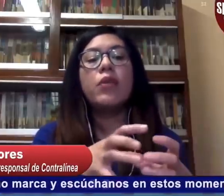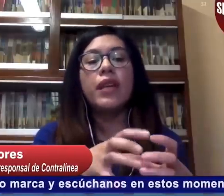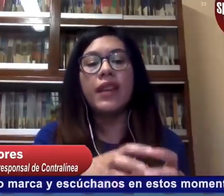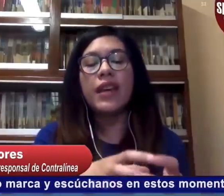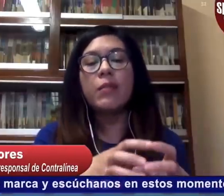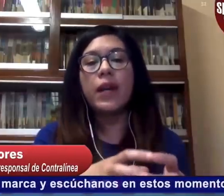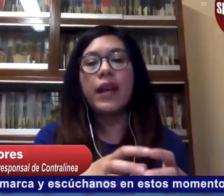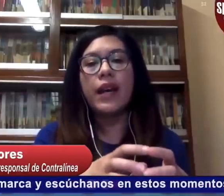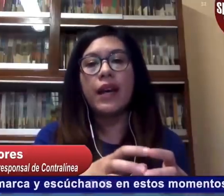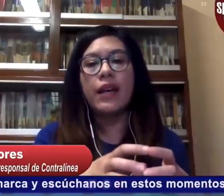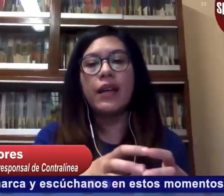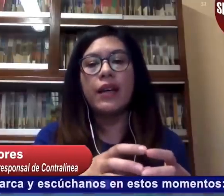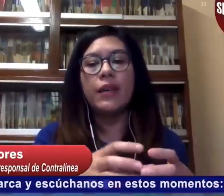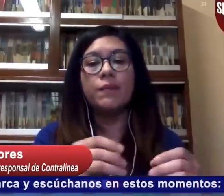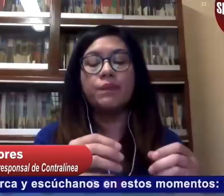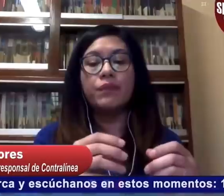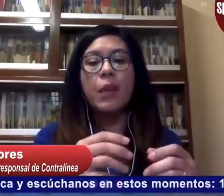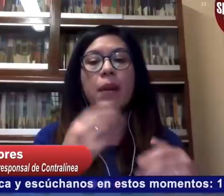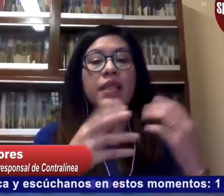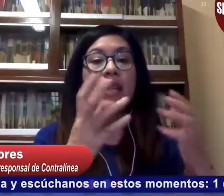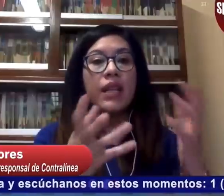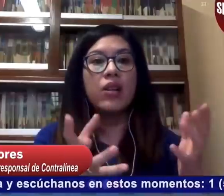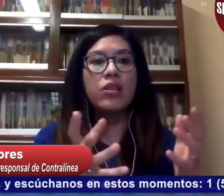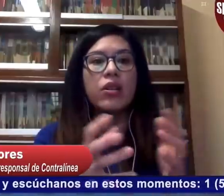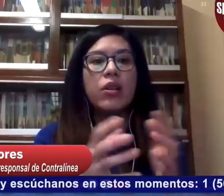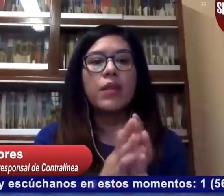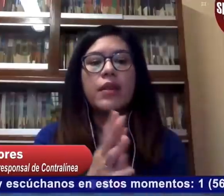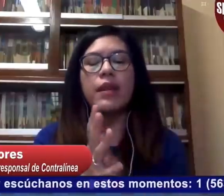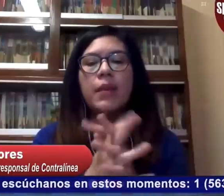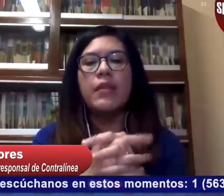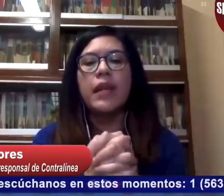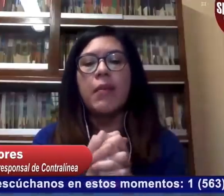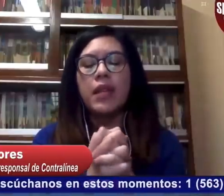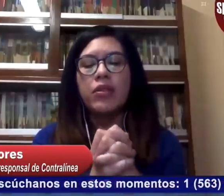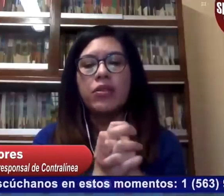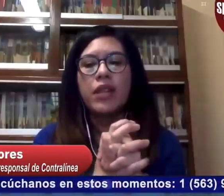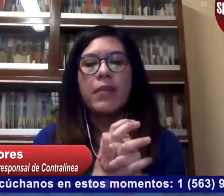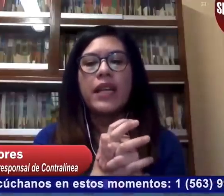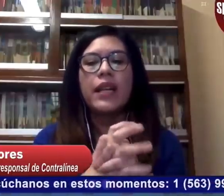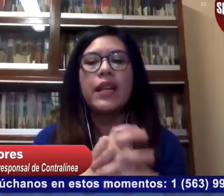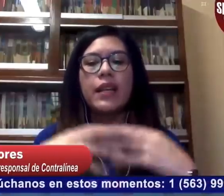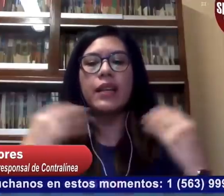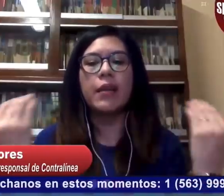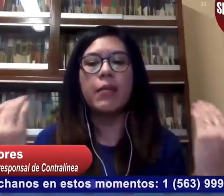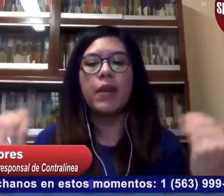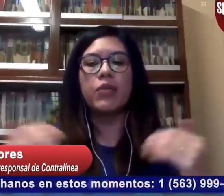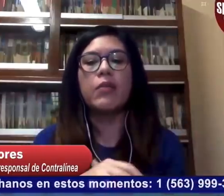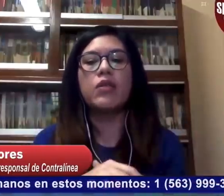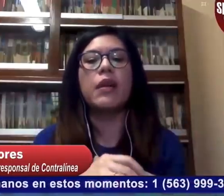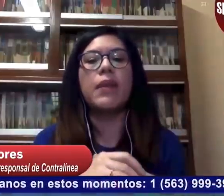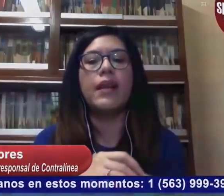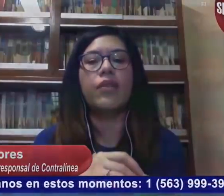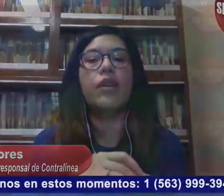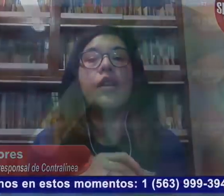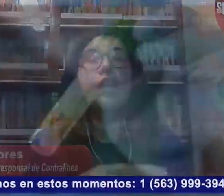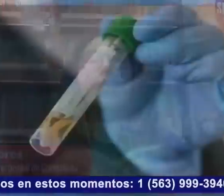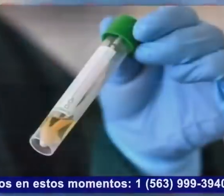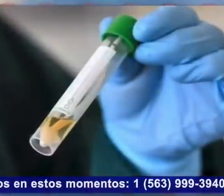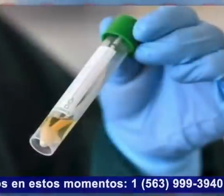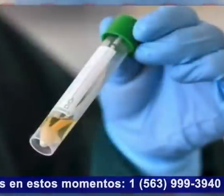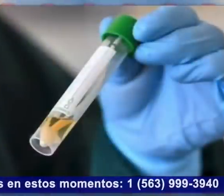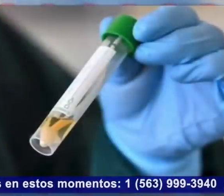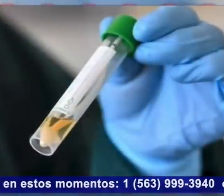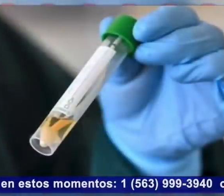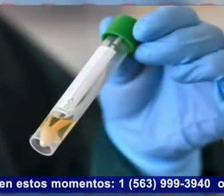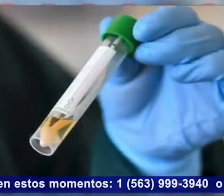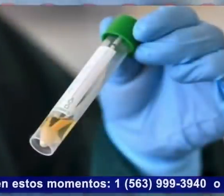una unidad para perseguir los robos de medicamentos. O sea, imagínate de qué tamaño estamos hablando y los